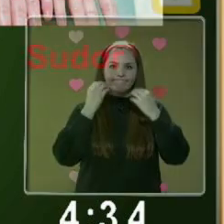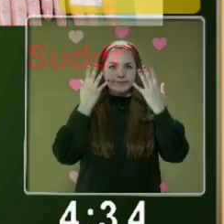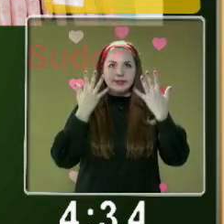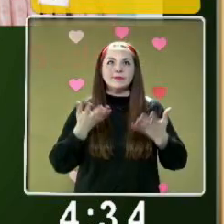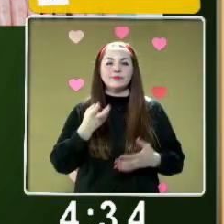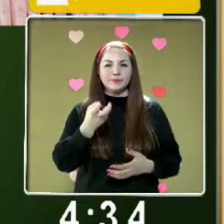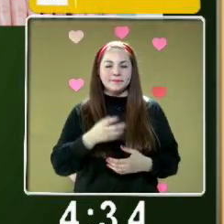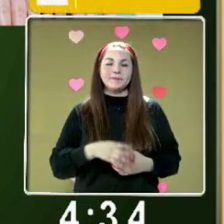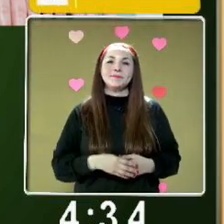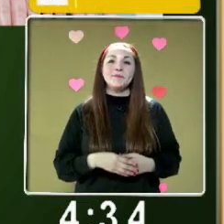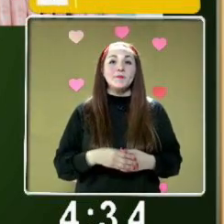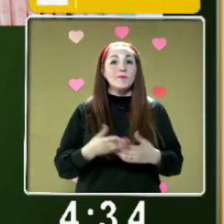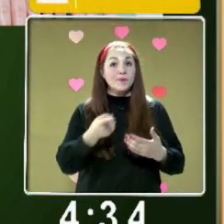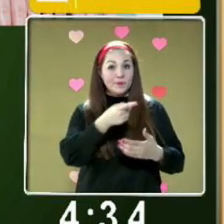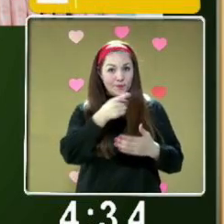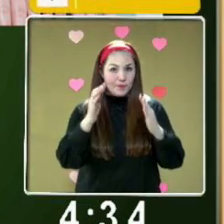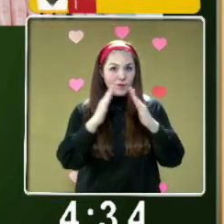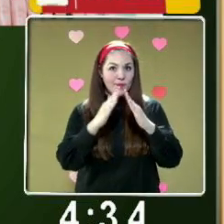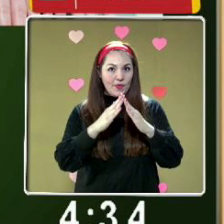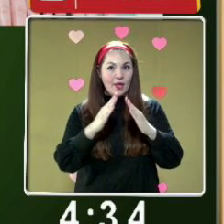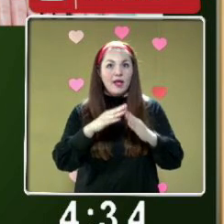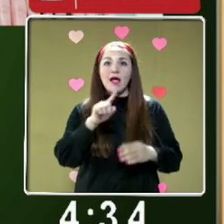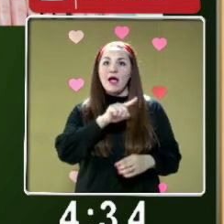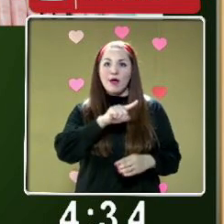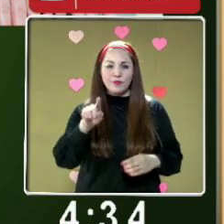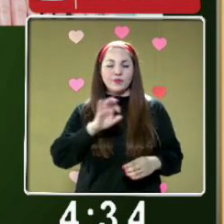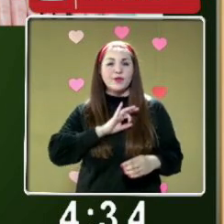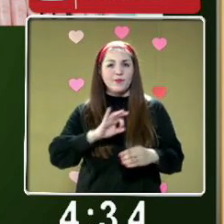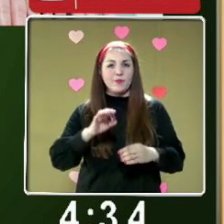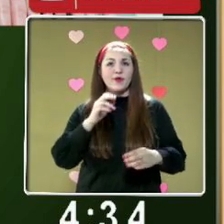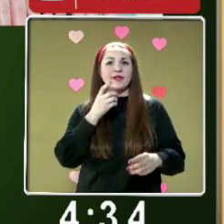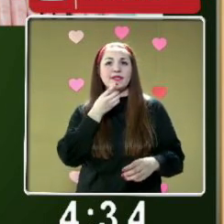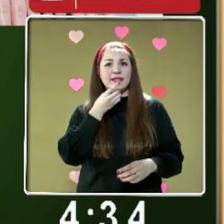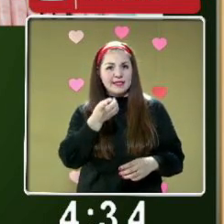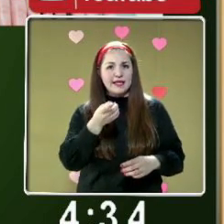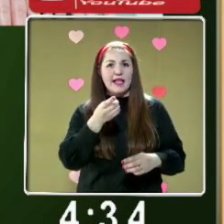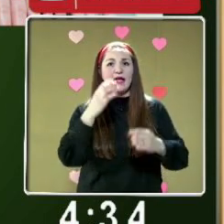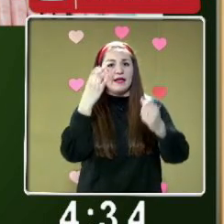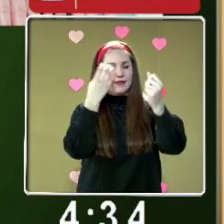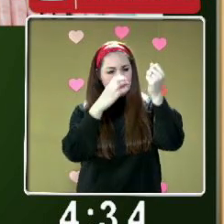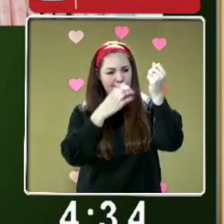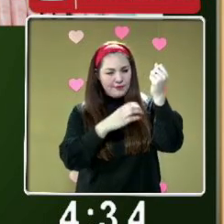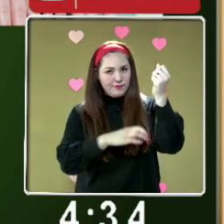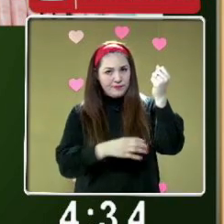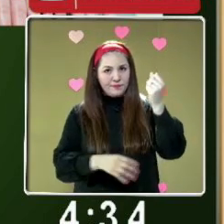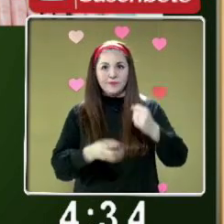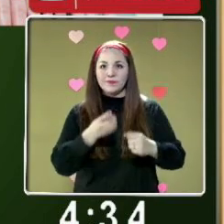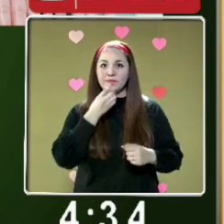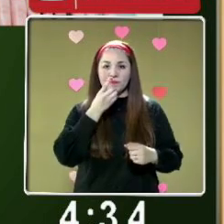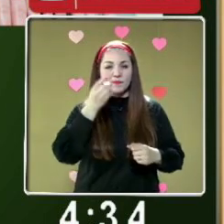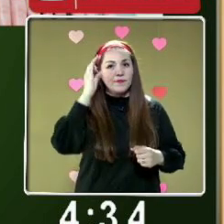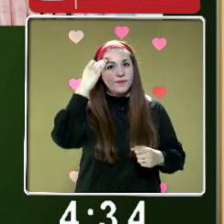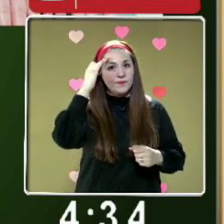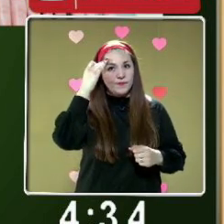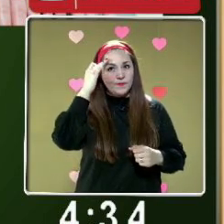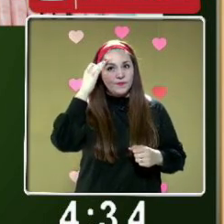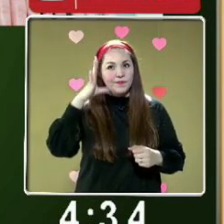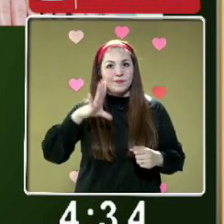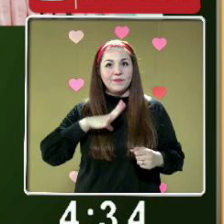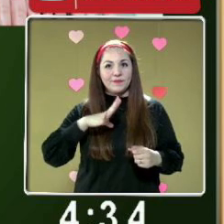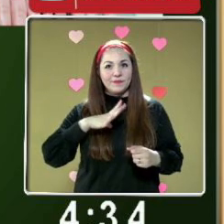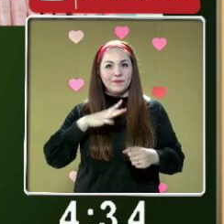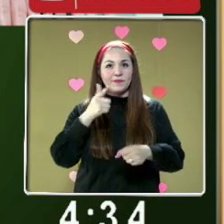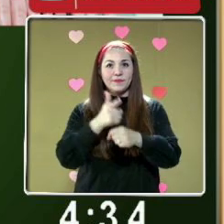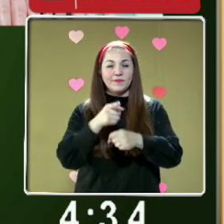Pero bueno, en casa, aquí es momento como de nos pueden comentar ahí en la zona de los comentarios en el Facebook, ¿qué identificas